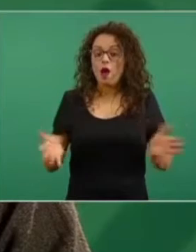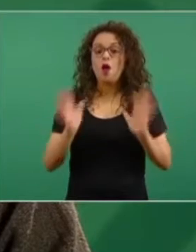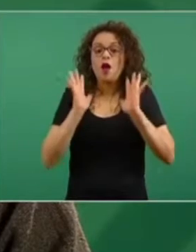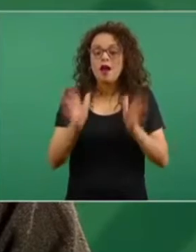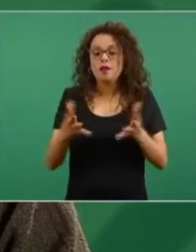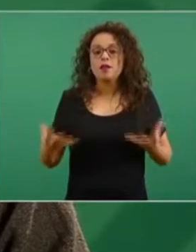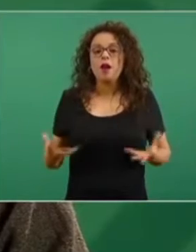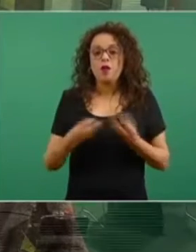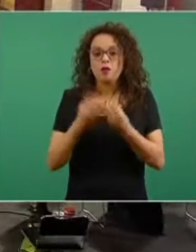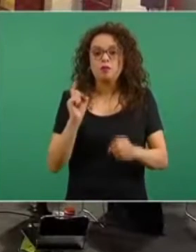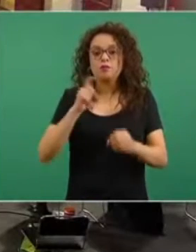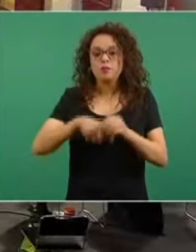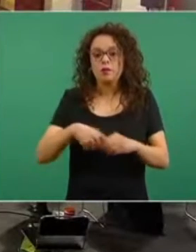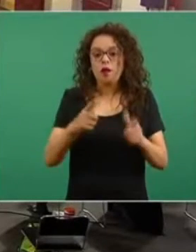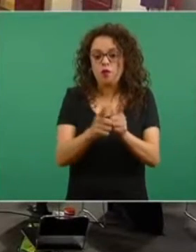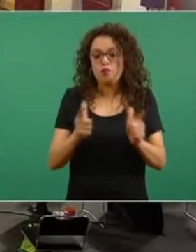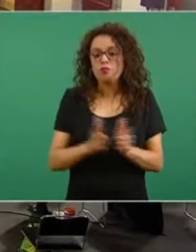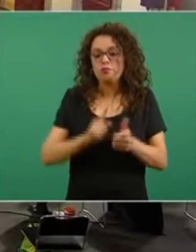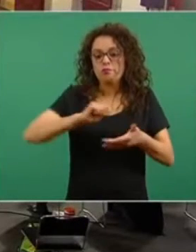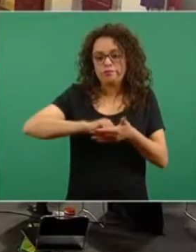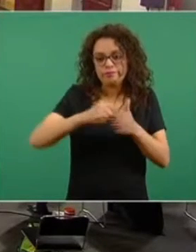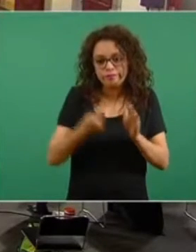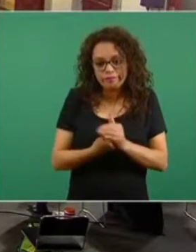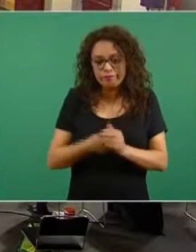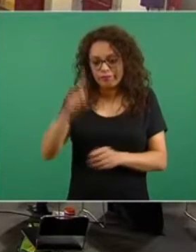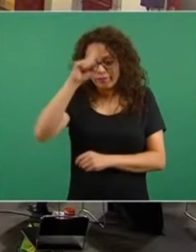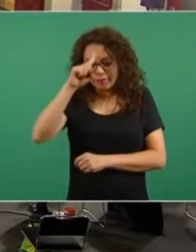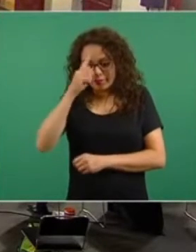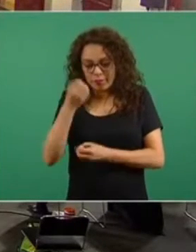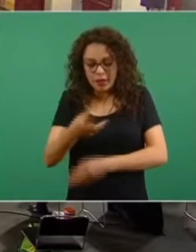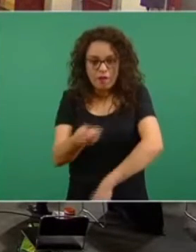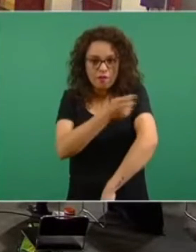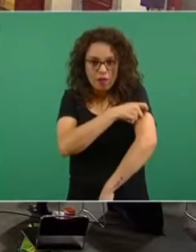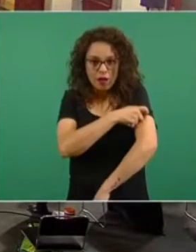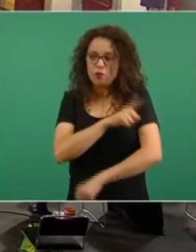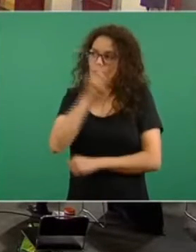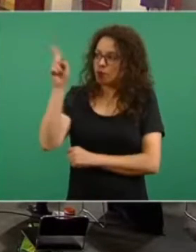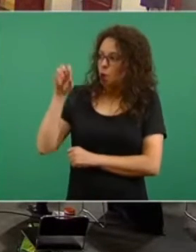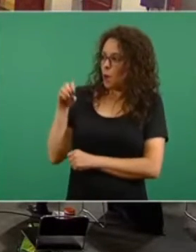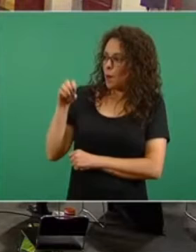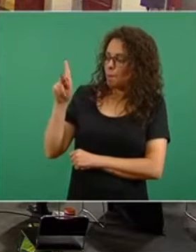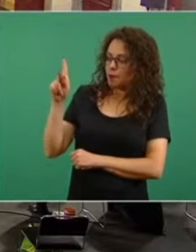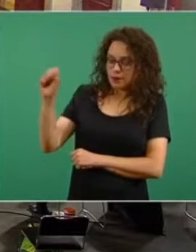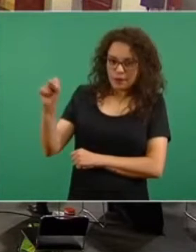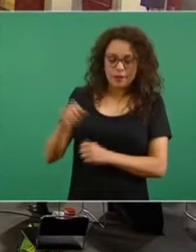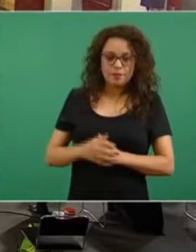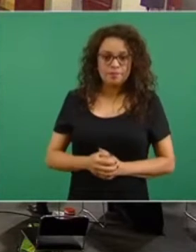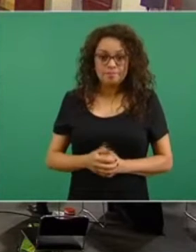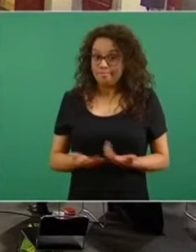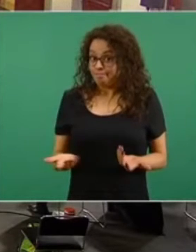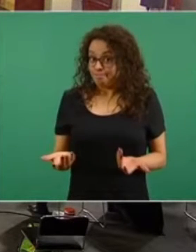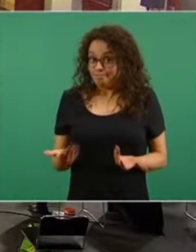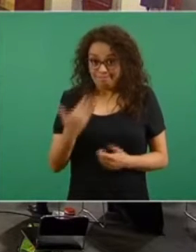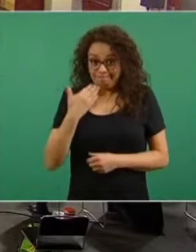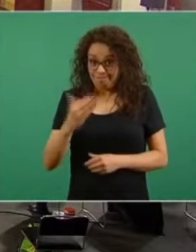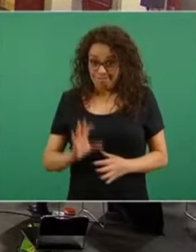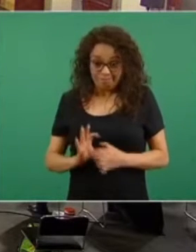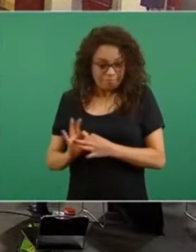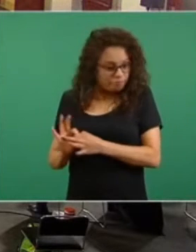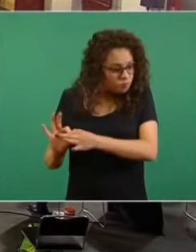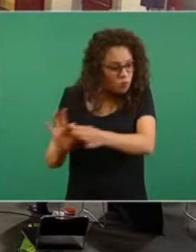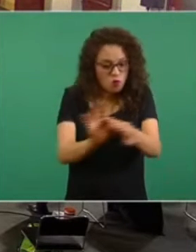Técnico Asesor de Vacunas de la Organización Panamericana de la Salud. Entonces, más conectados no podríamos